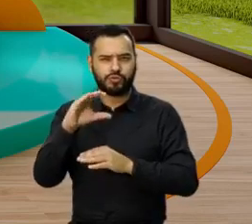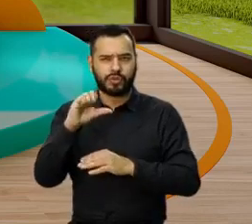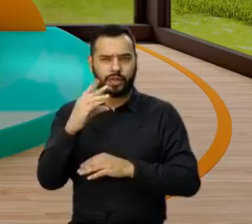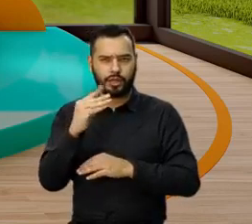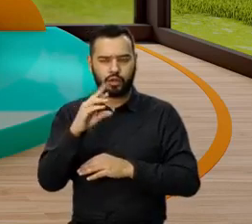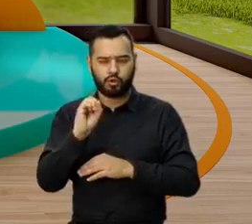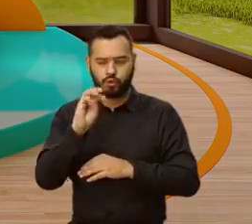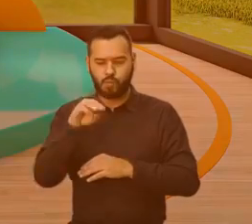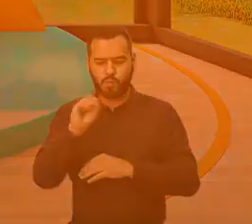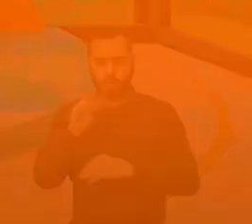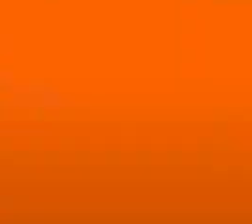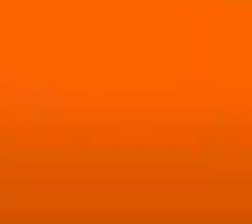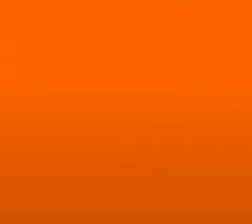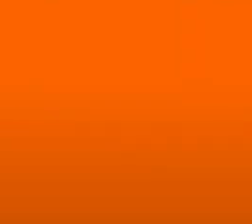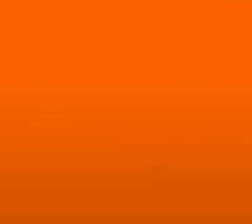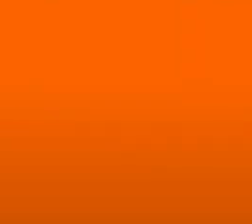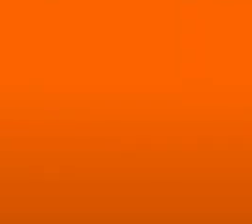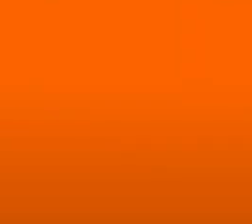monte